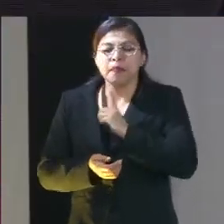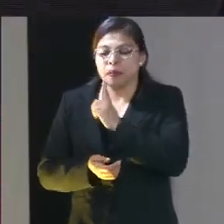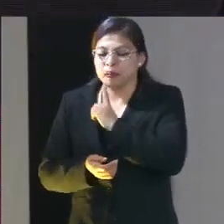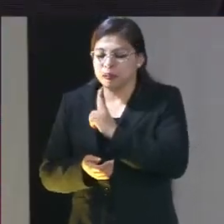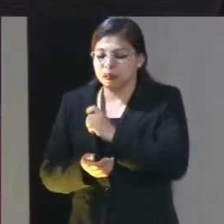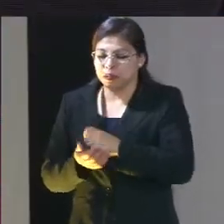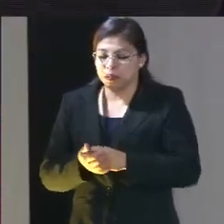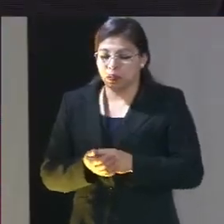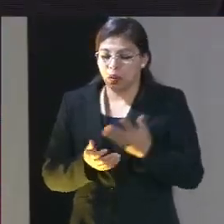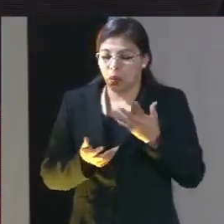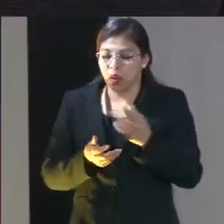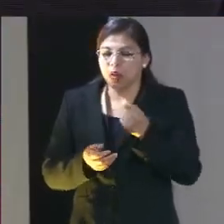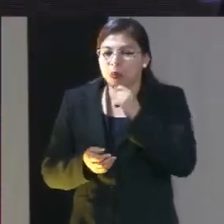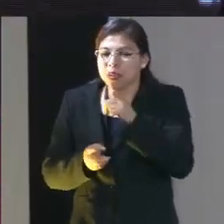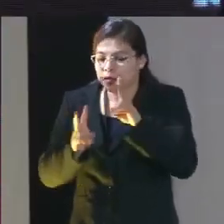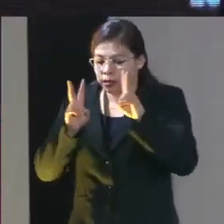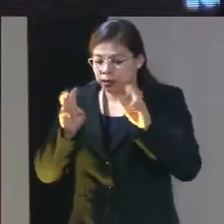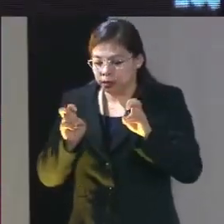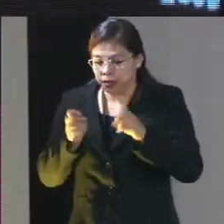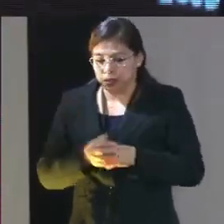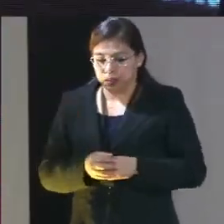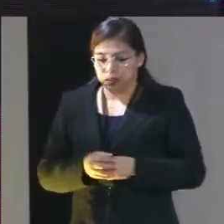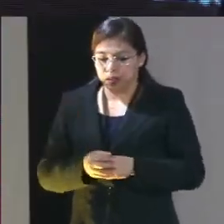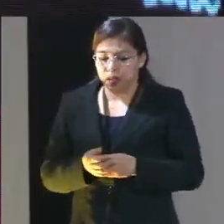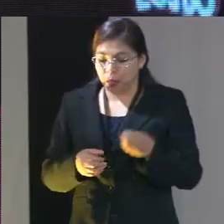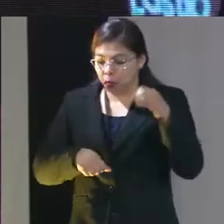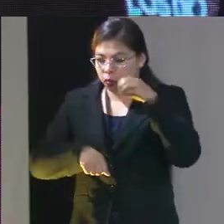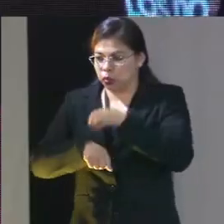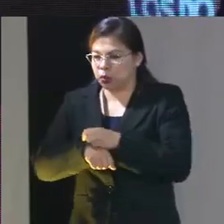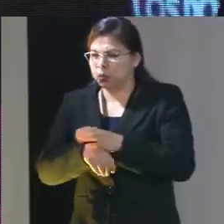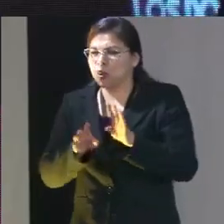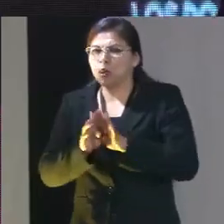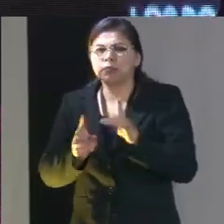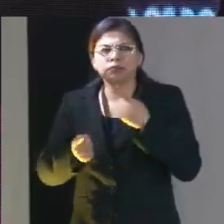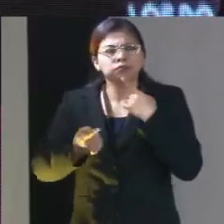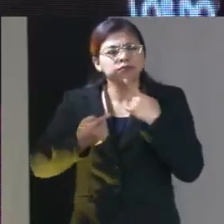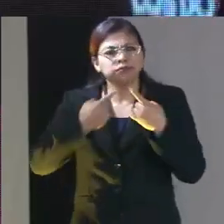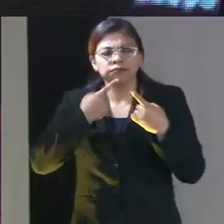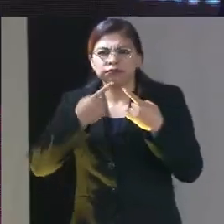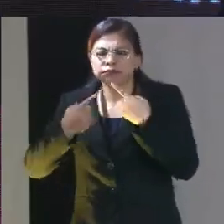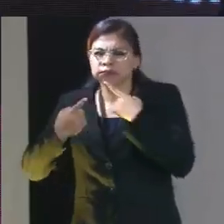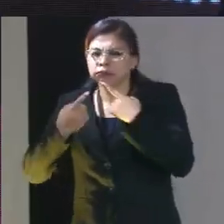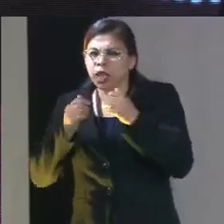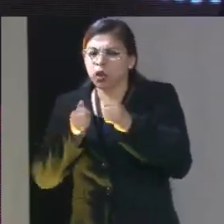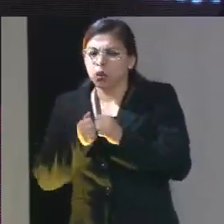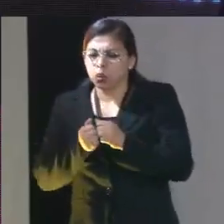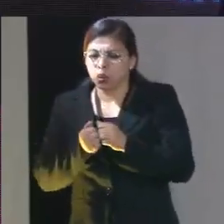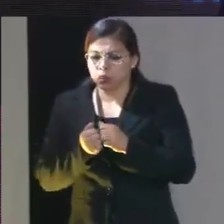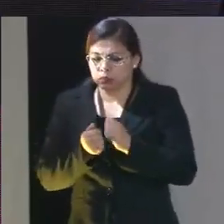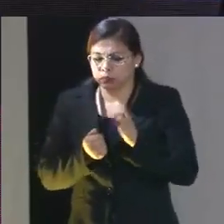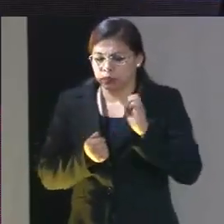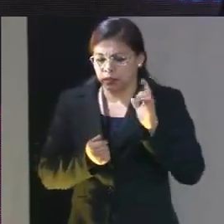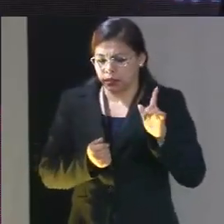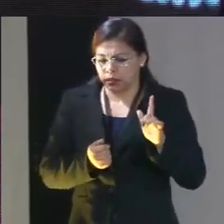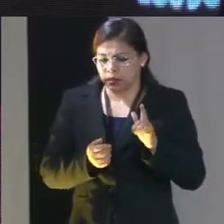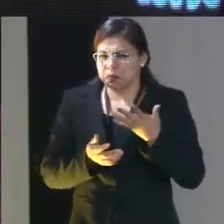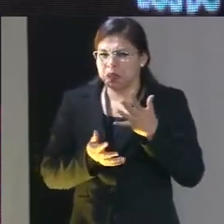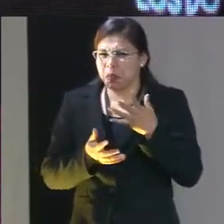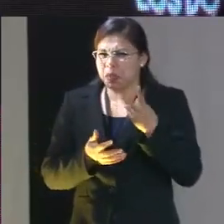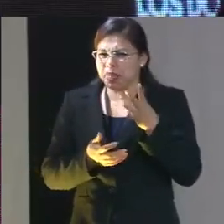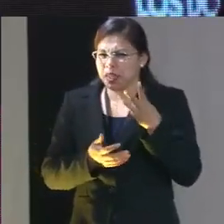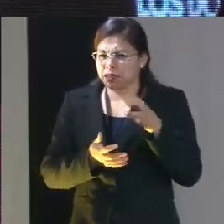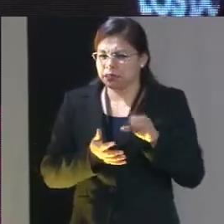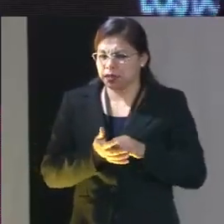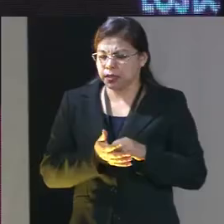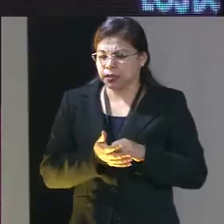Con Luis Fernando Granados discutimos el tema y le pusimos a los debates que organizamos con él. Hace 3 meses murió